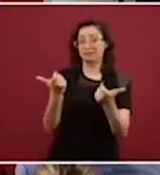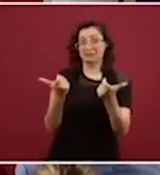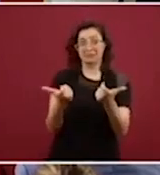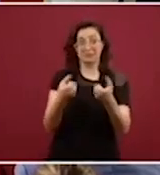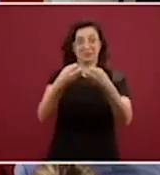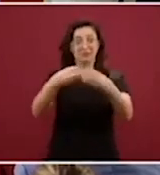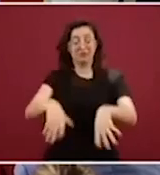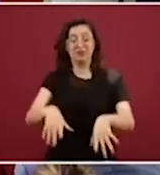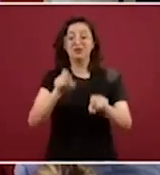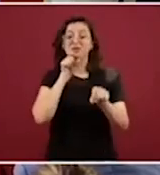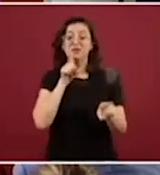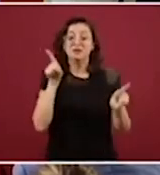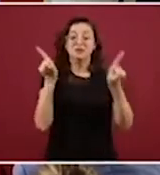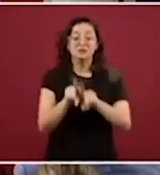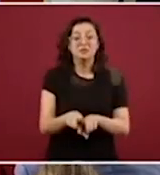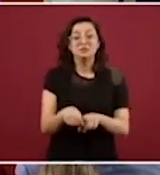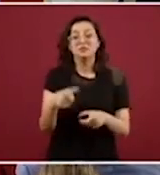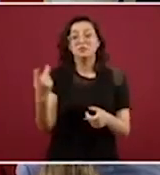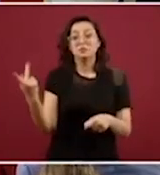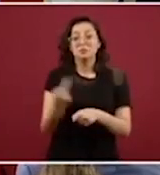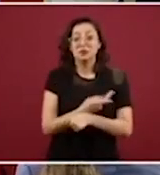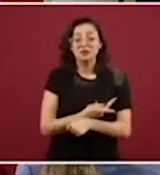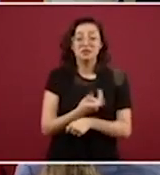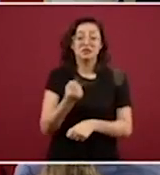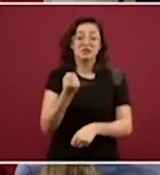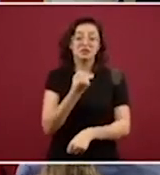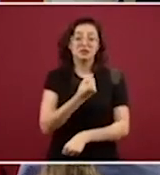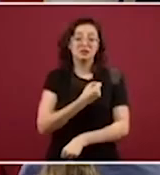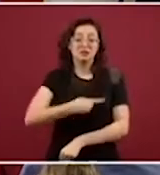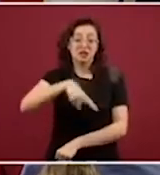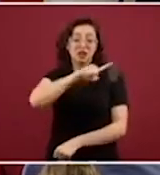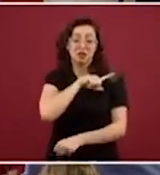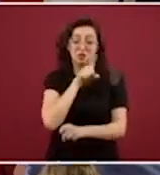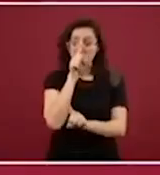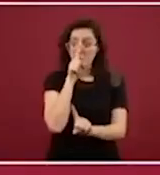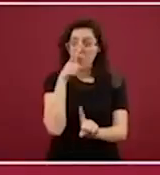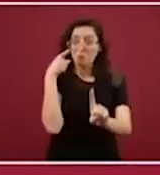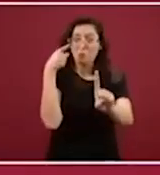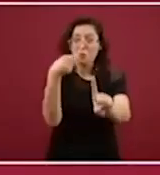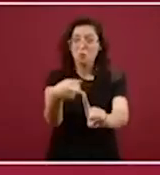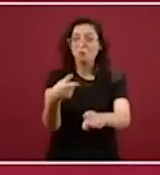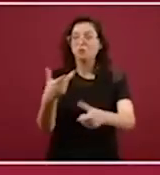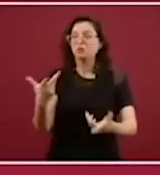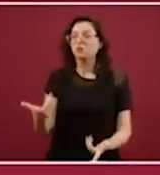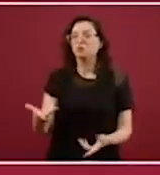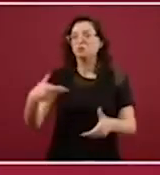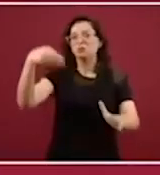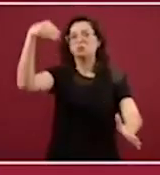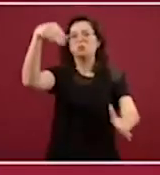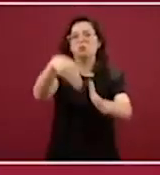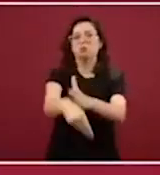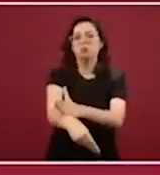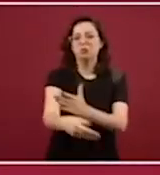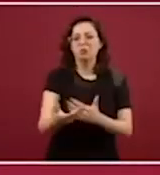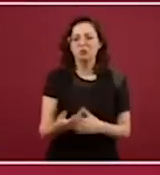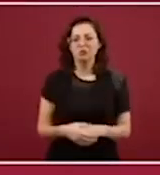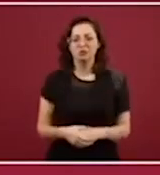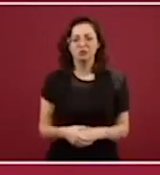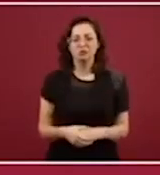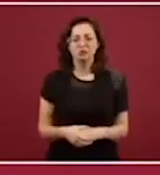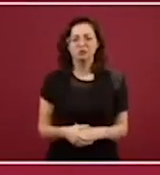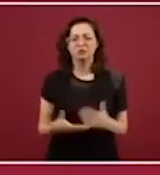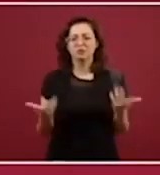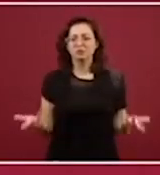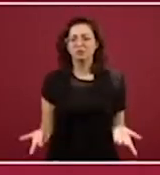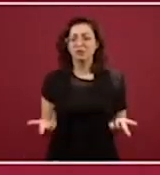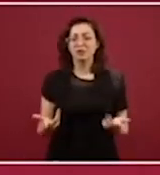desgastan las intervenciones de salud pública encaminadas al distanciamiento social. Si estas intervenciones se hacen demasiado